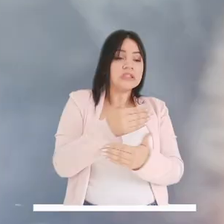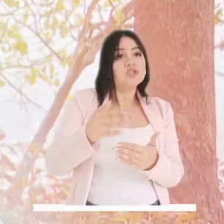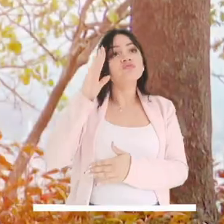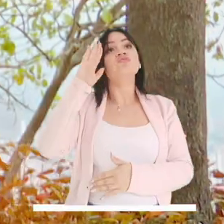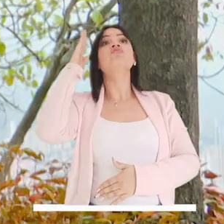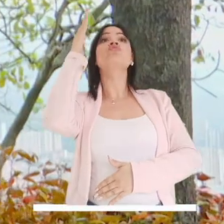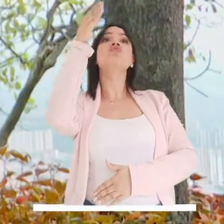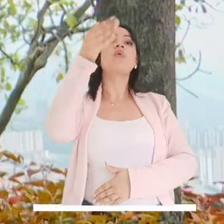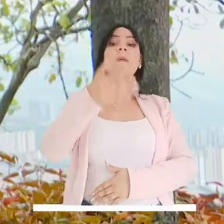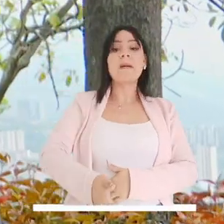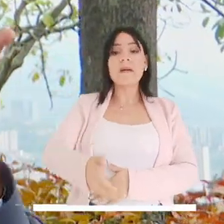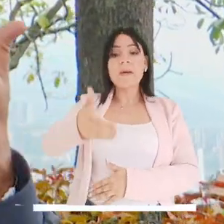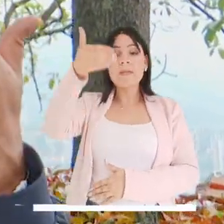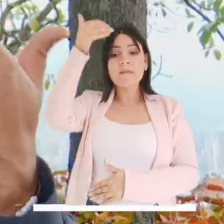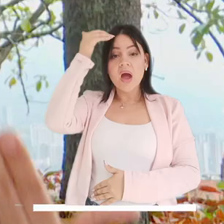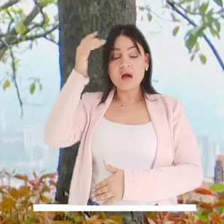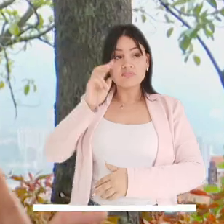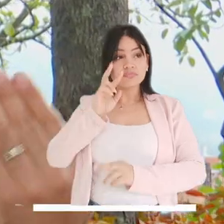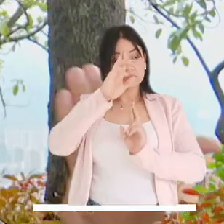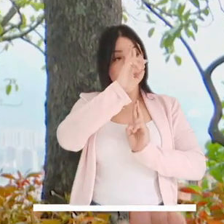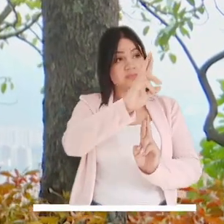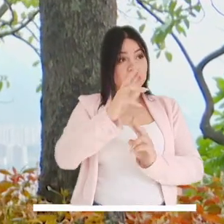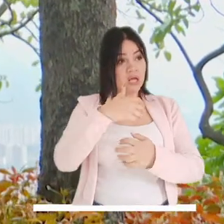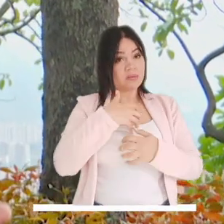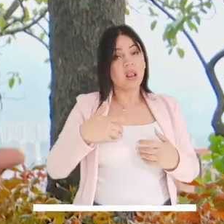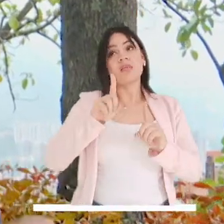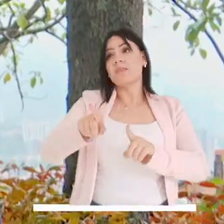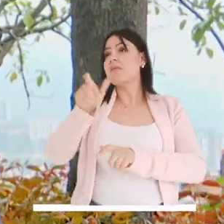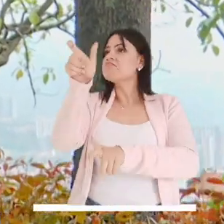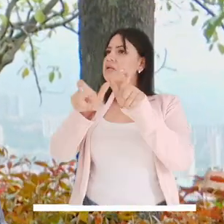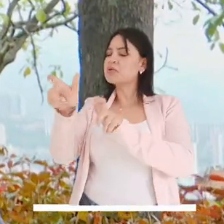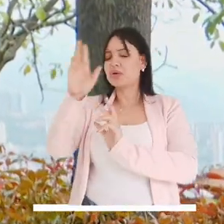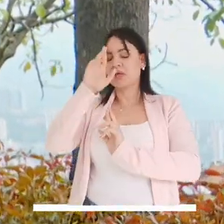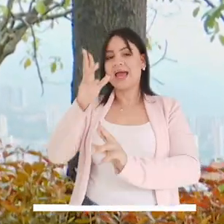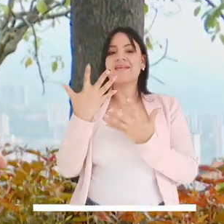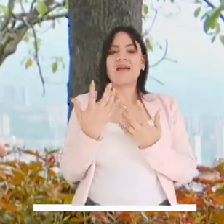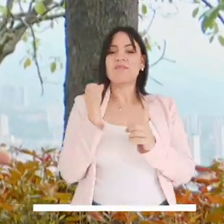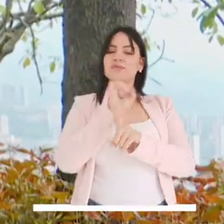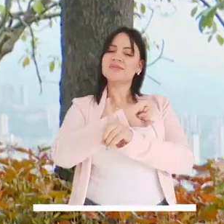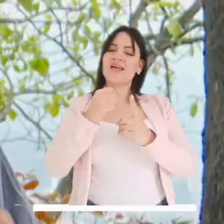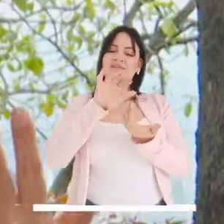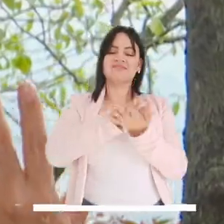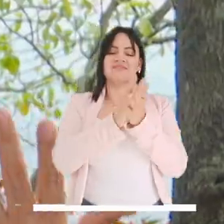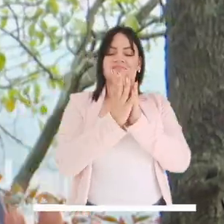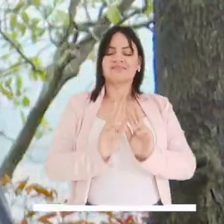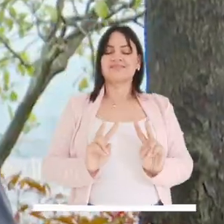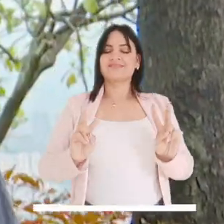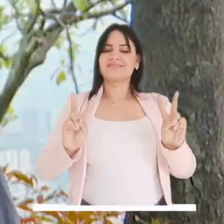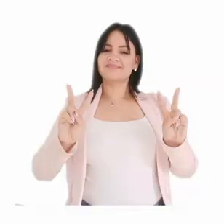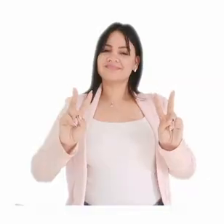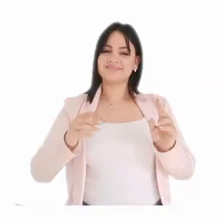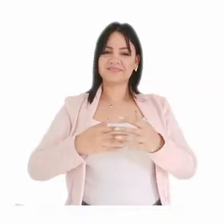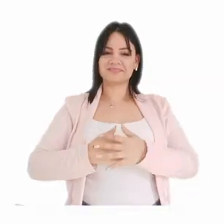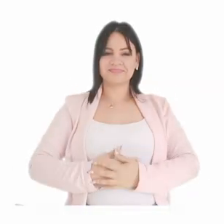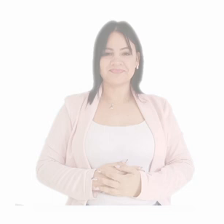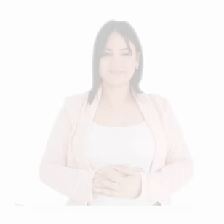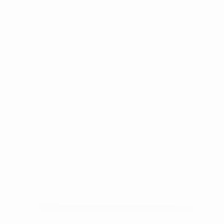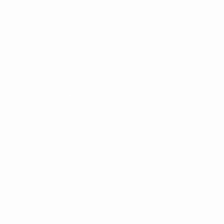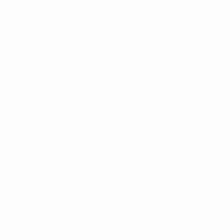futuro aprendan a respetar también, no solo a los animales, sino a sus semejantes. Queremos una sociedad que viva en paz.